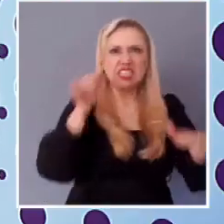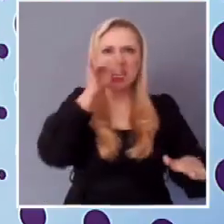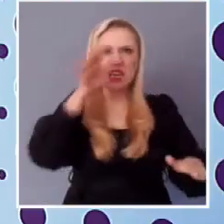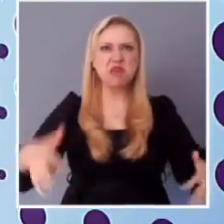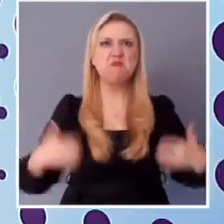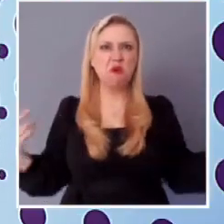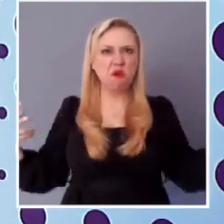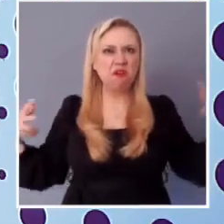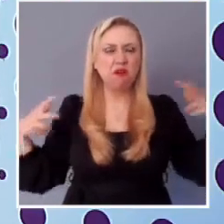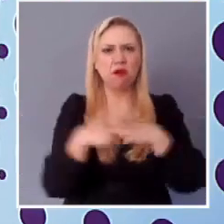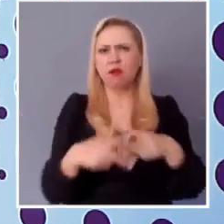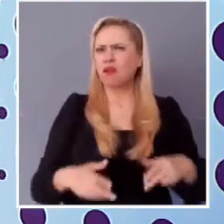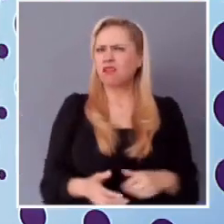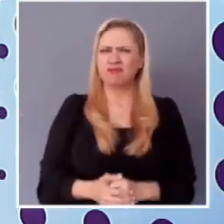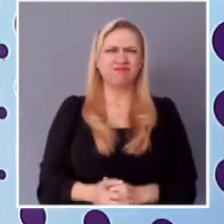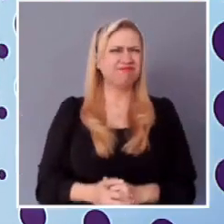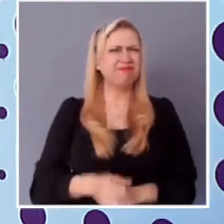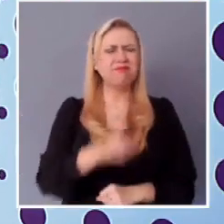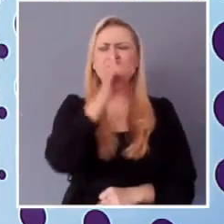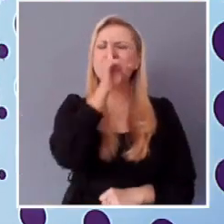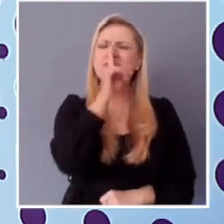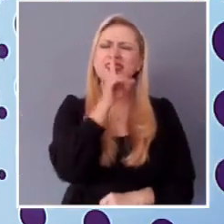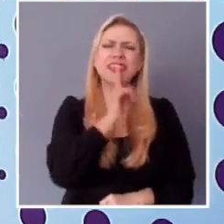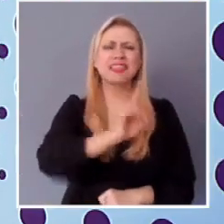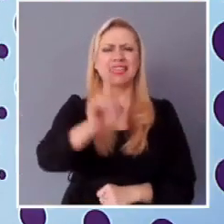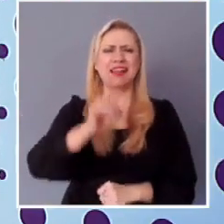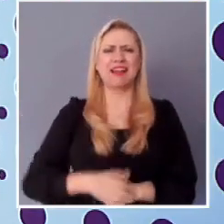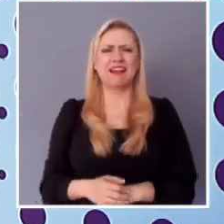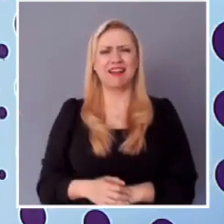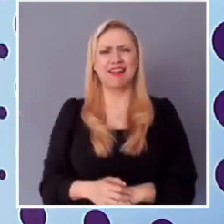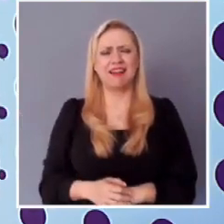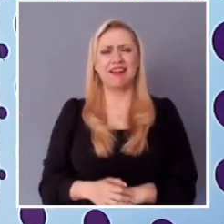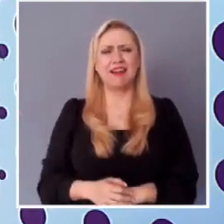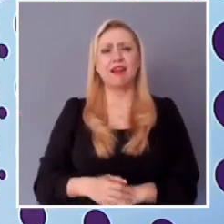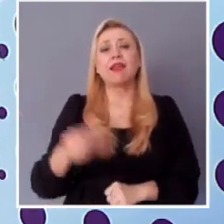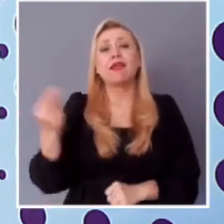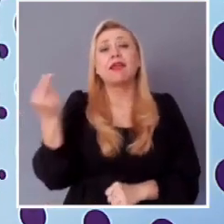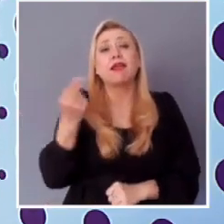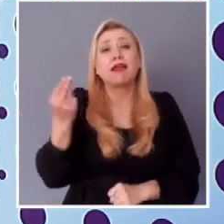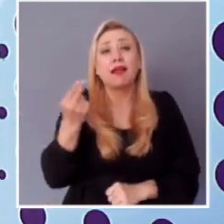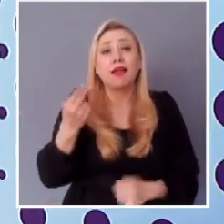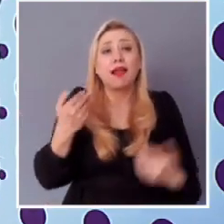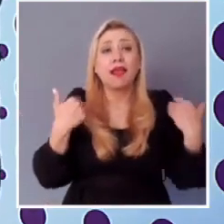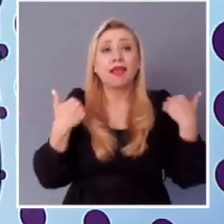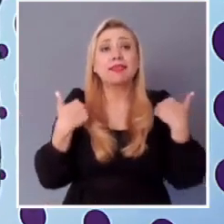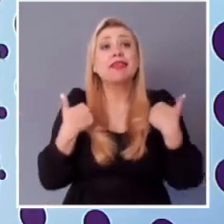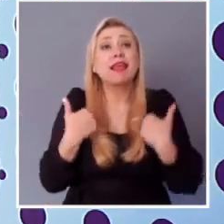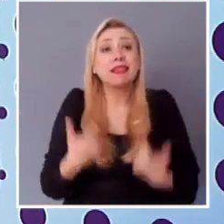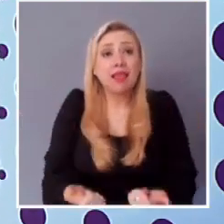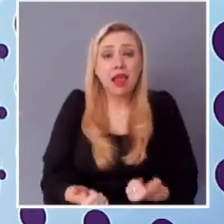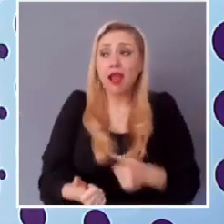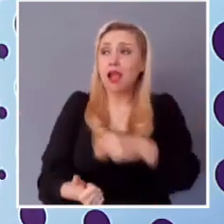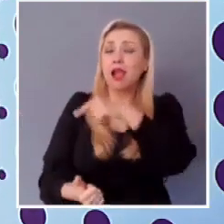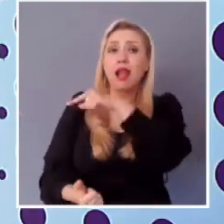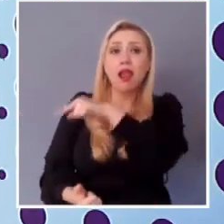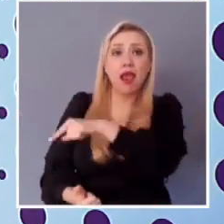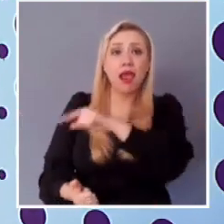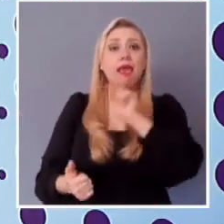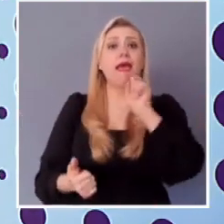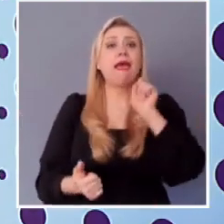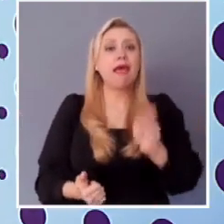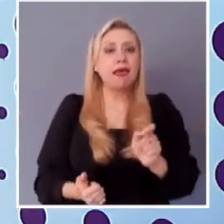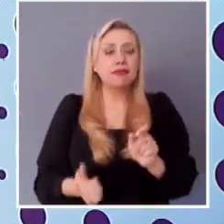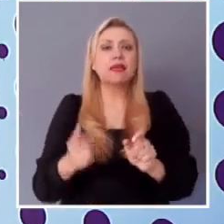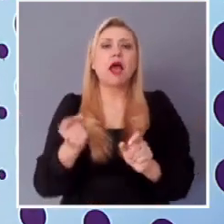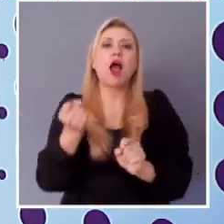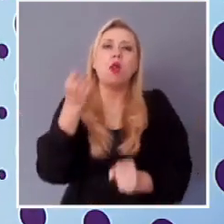del modelo biomédico de salud mental es decir que hay cierto tipo de intervenciones que se justifican porque hay